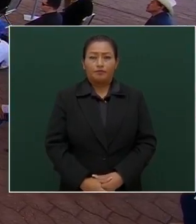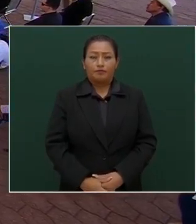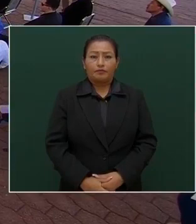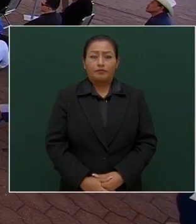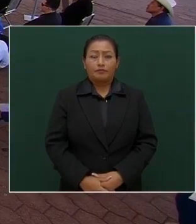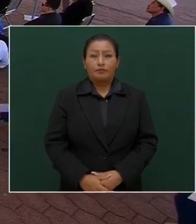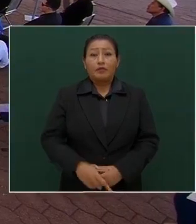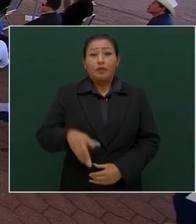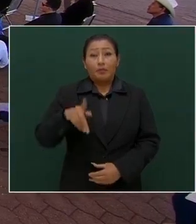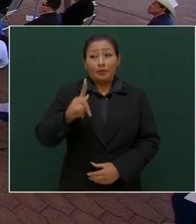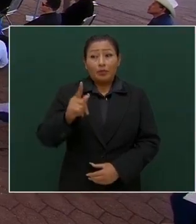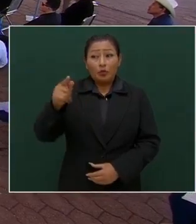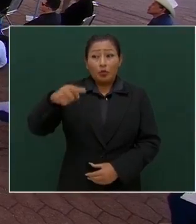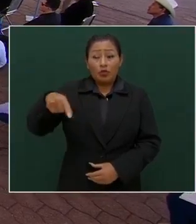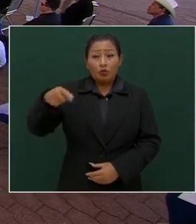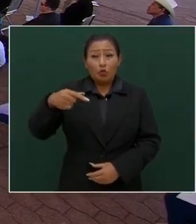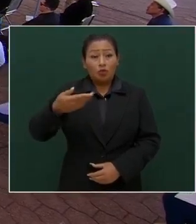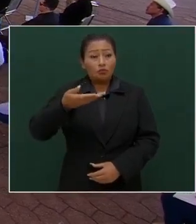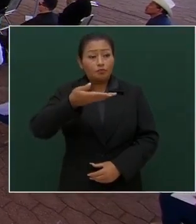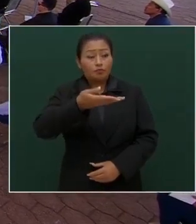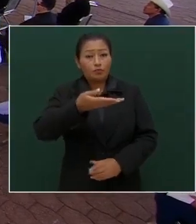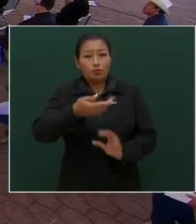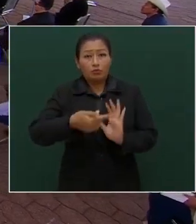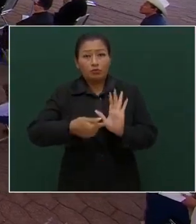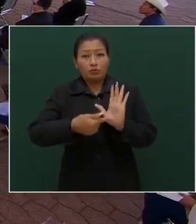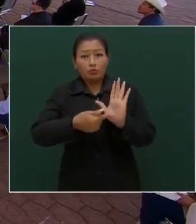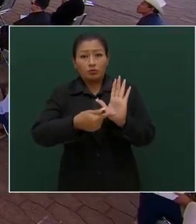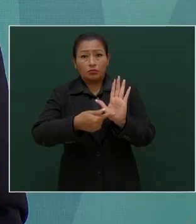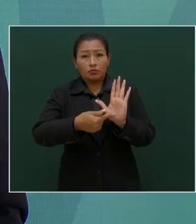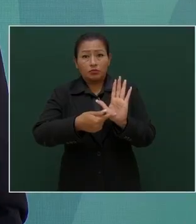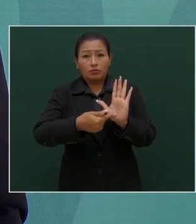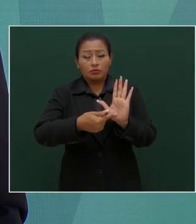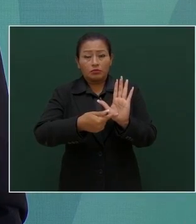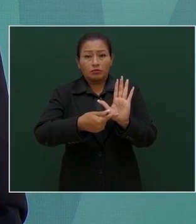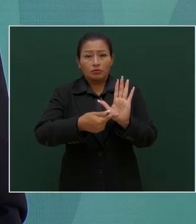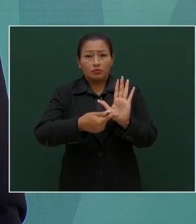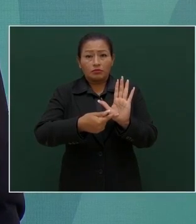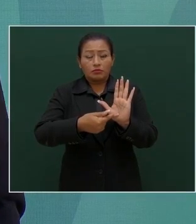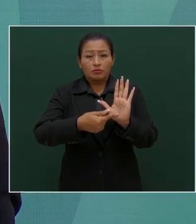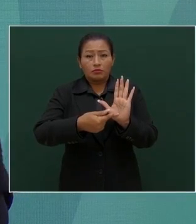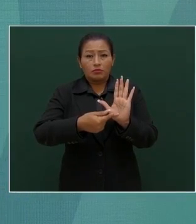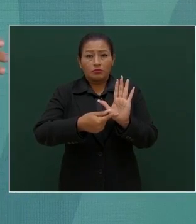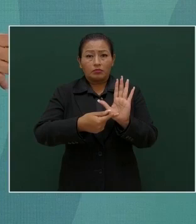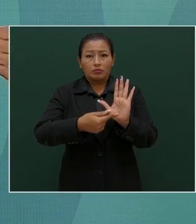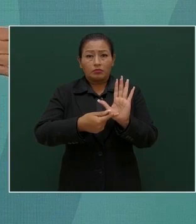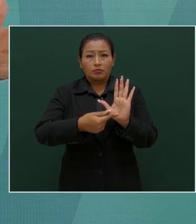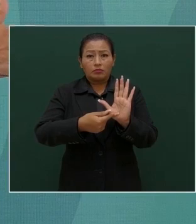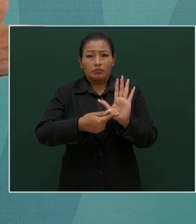Pero no se pide que